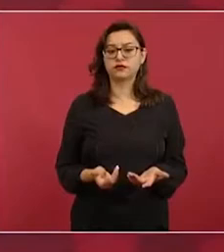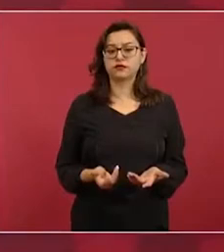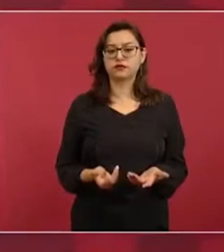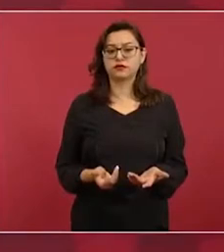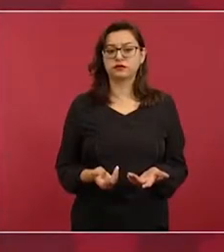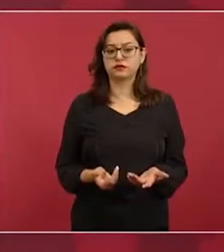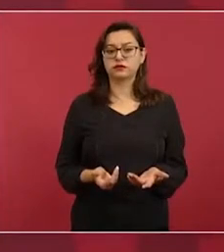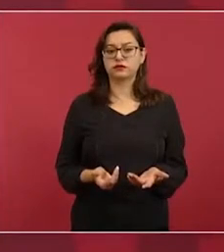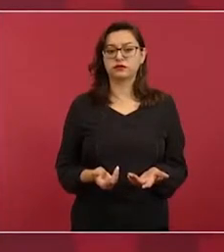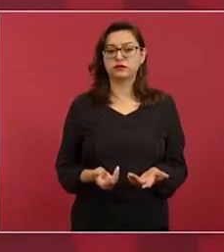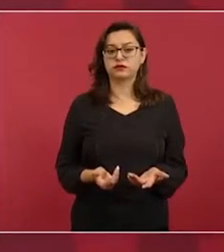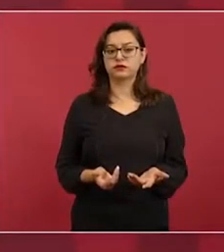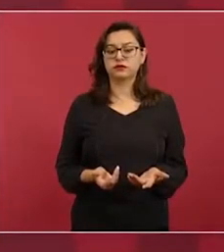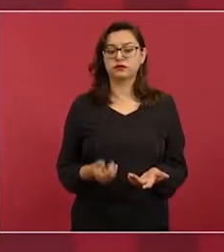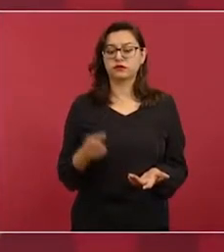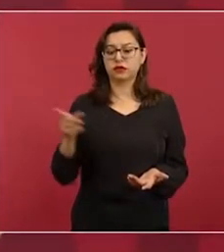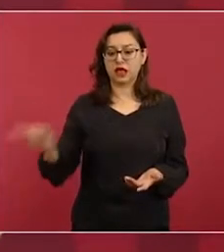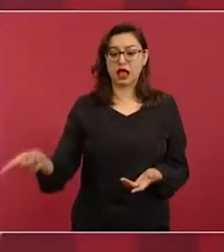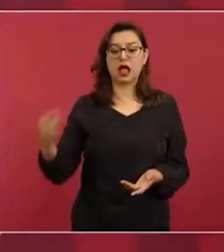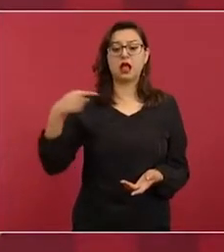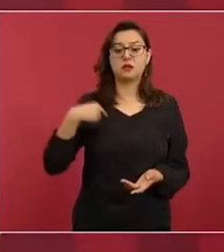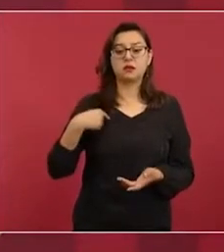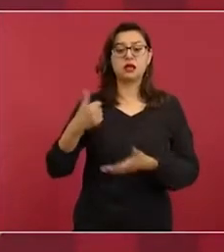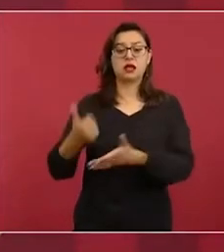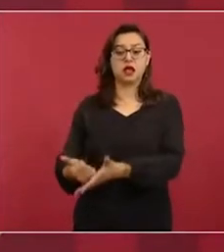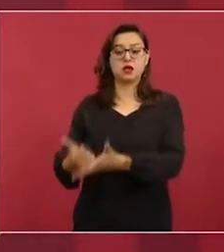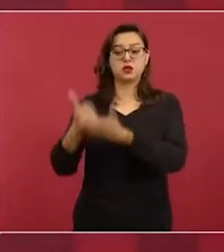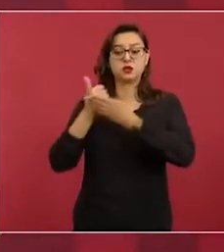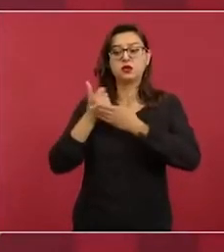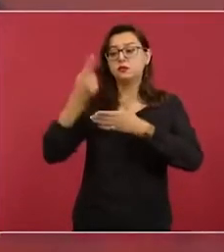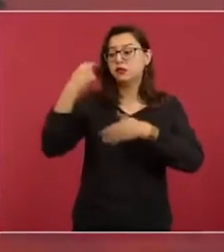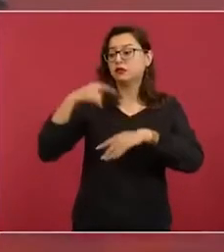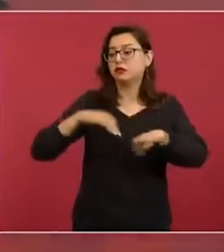Está ayudándome en la transformación.